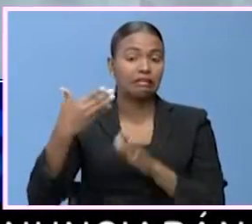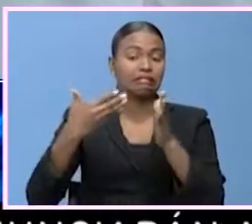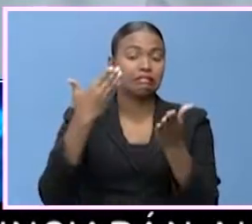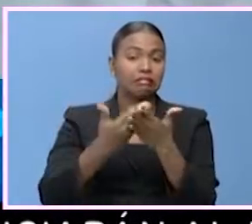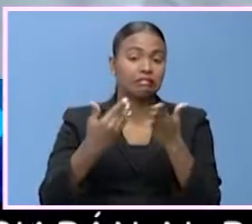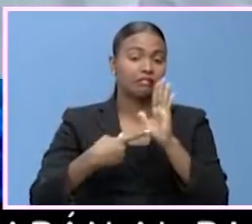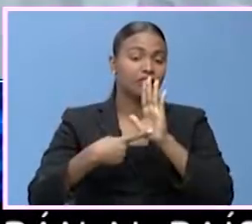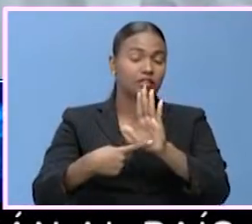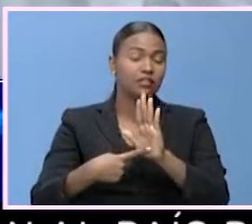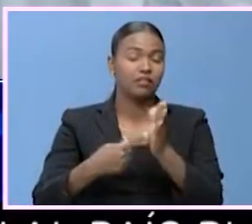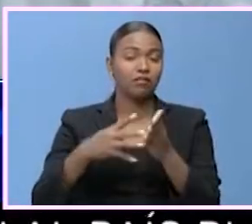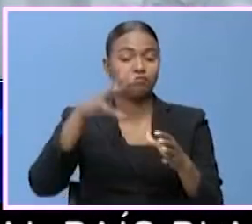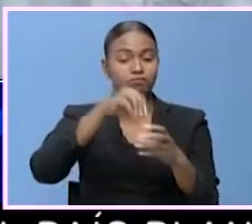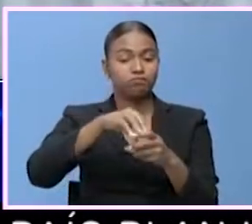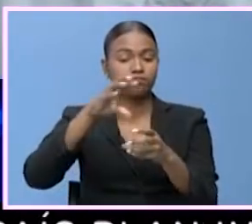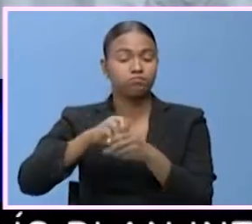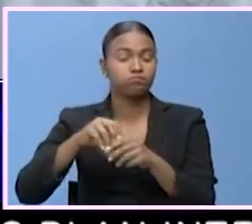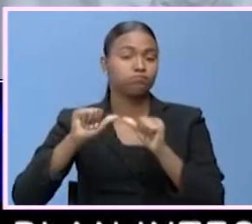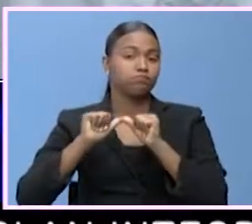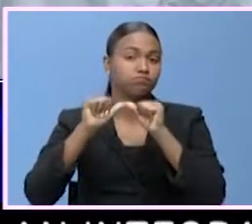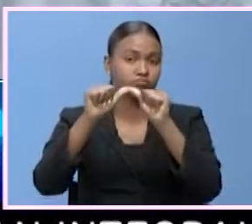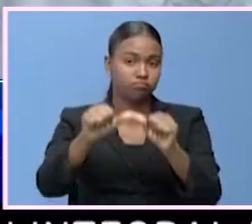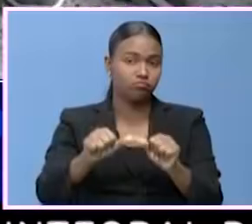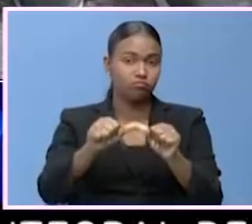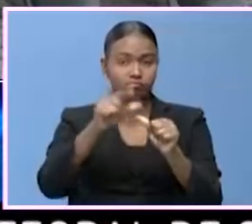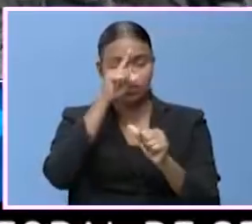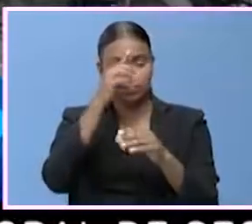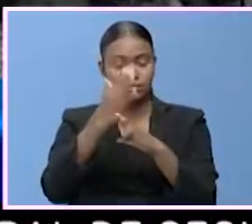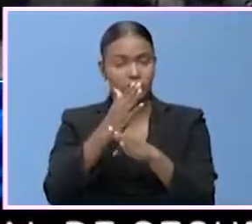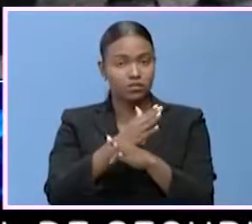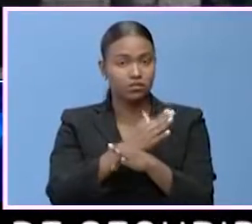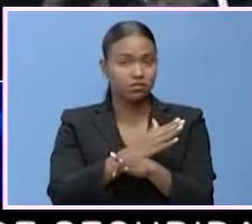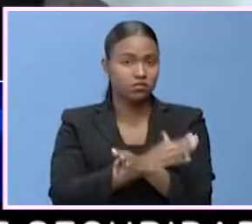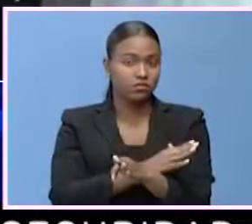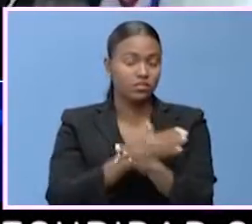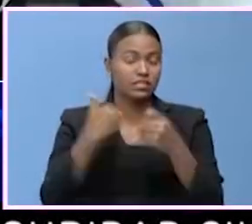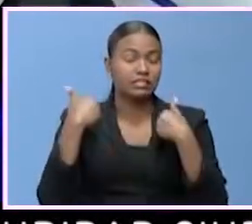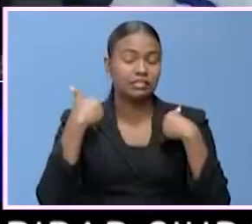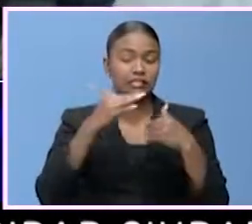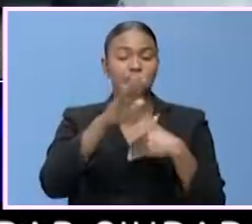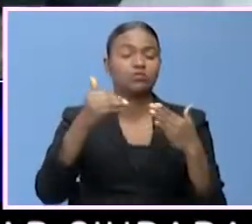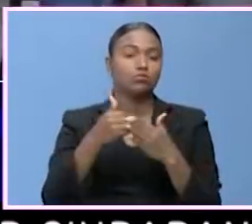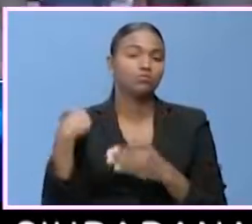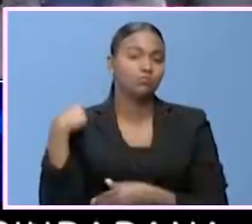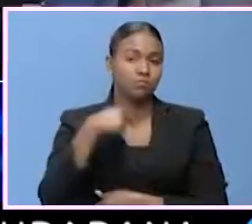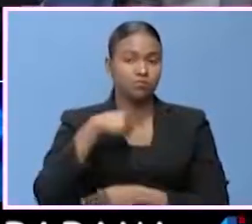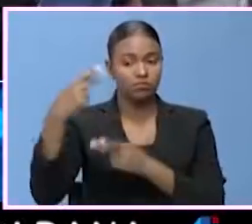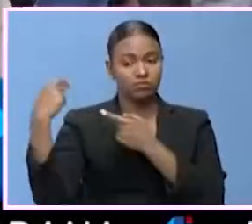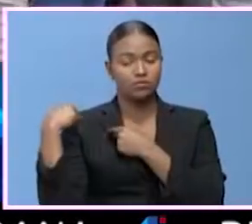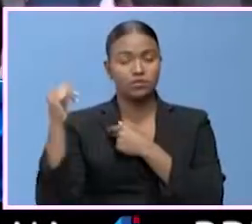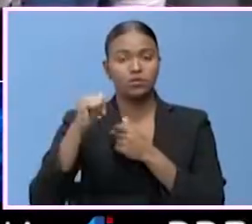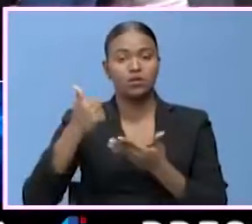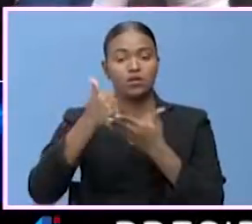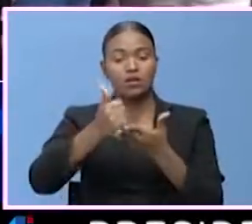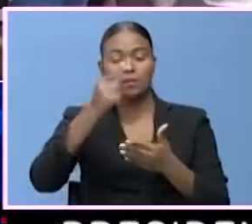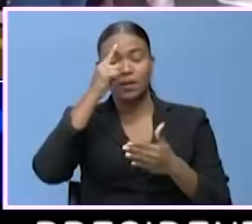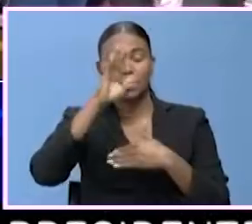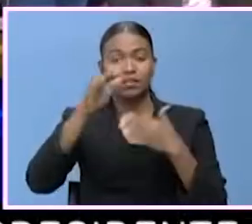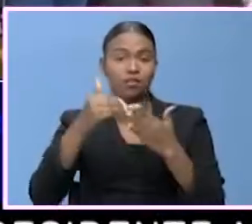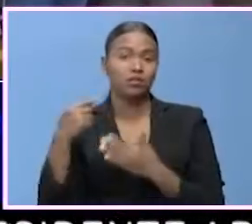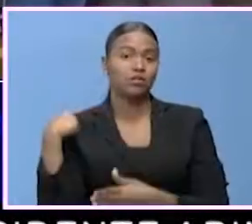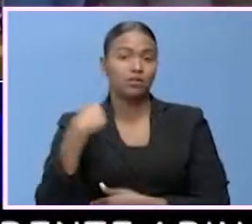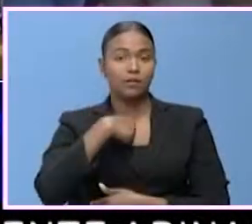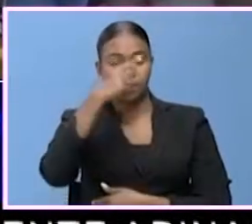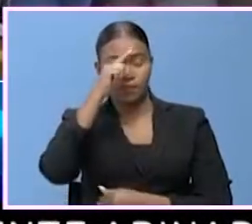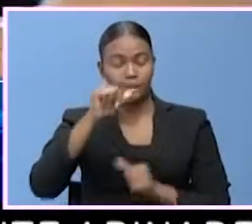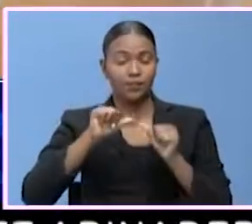de civismo y participación activa en un proceso que es de todos y en beneficio de todos para